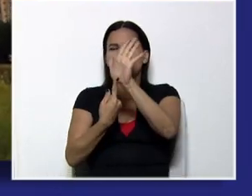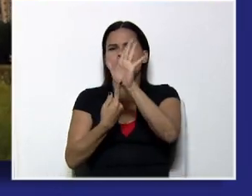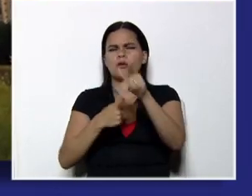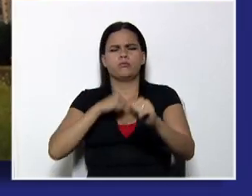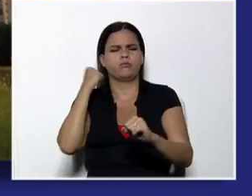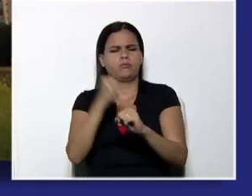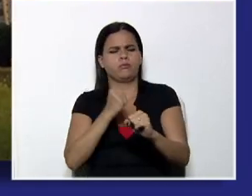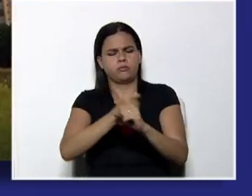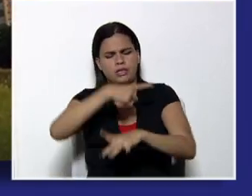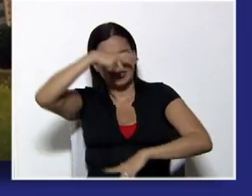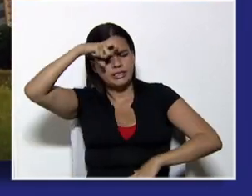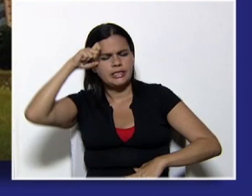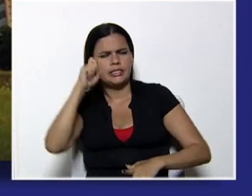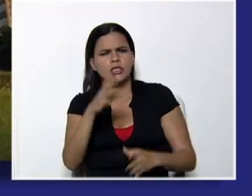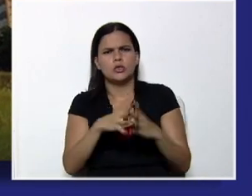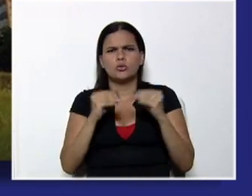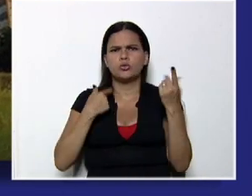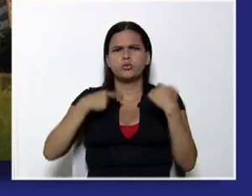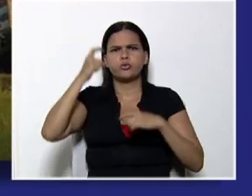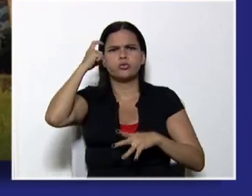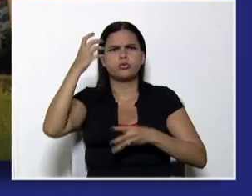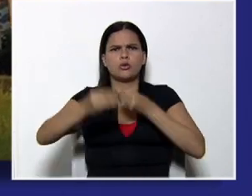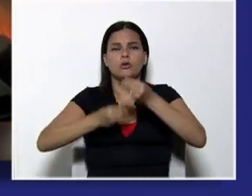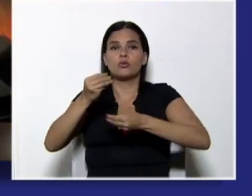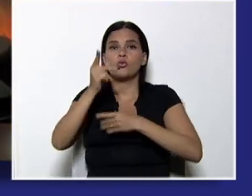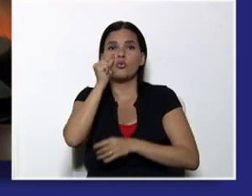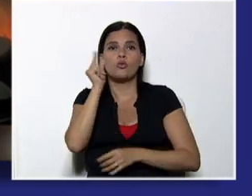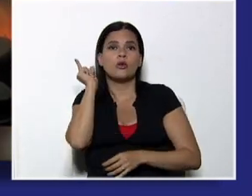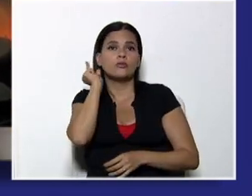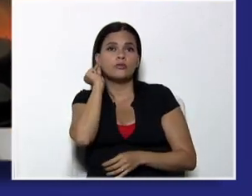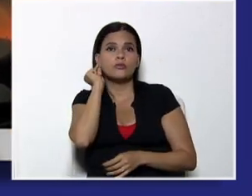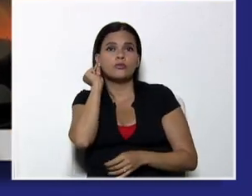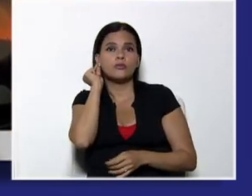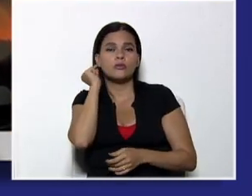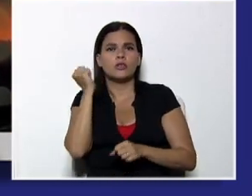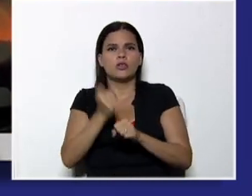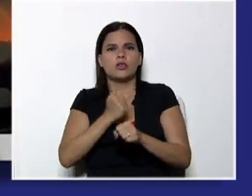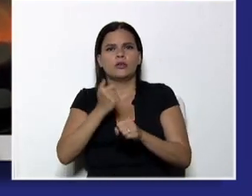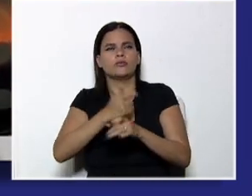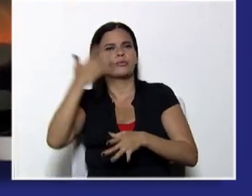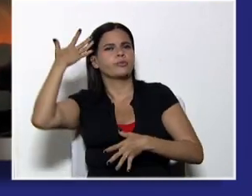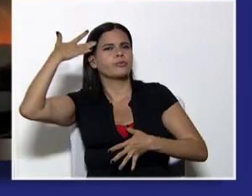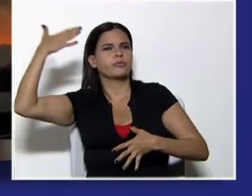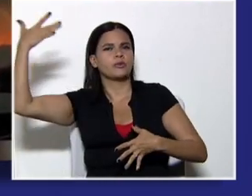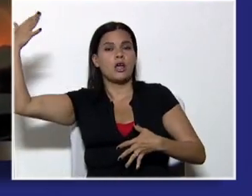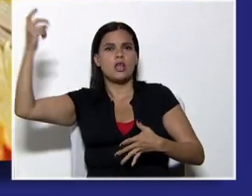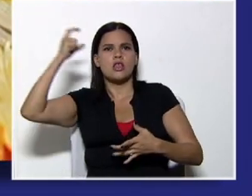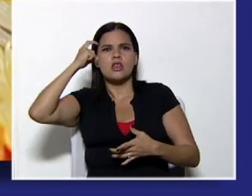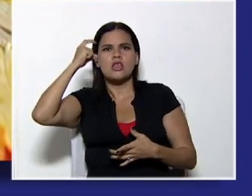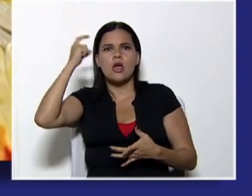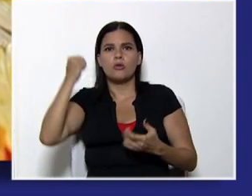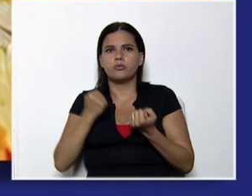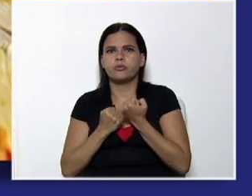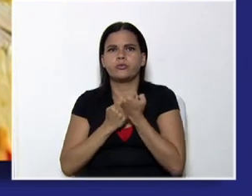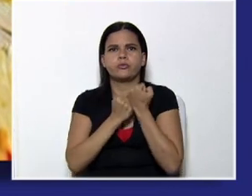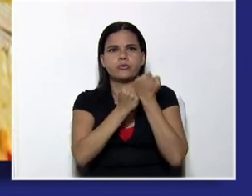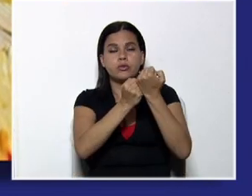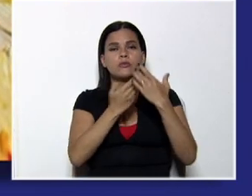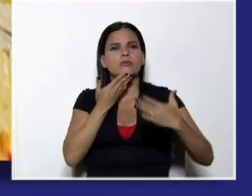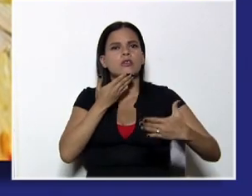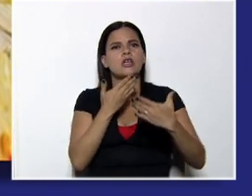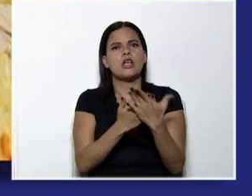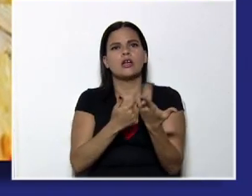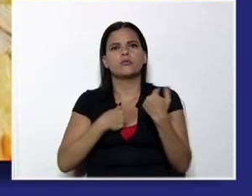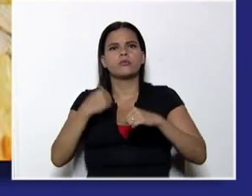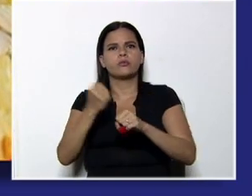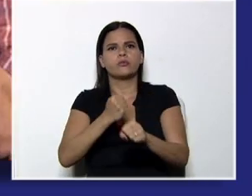día cumplen aquellos hombres y mujeres venezolanos que inspiran con creatividad. Este día busca impulsar y agradecer la labor